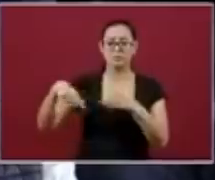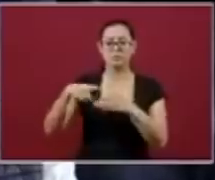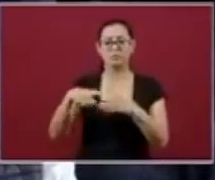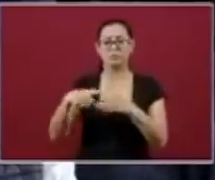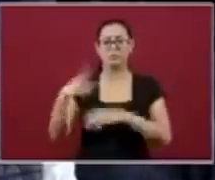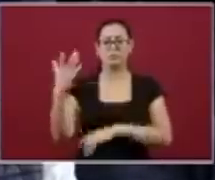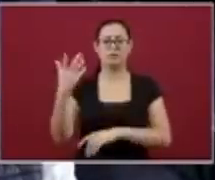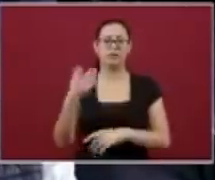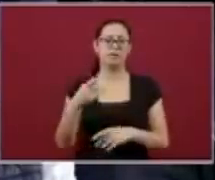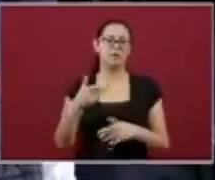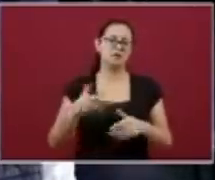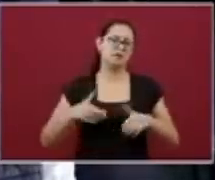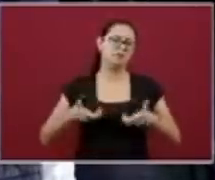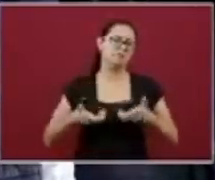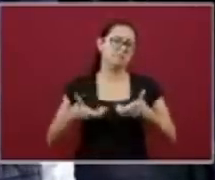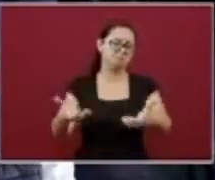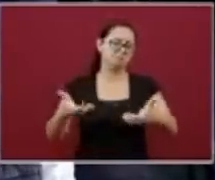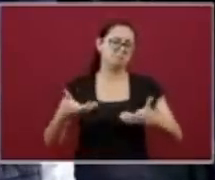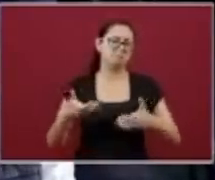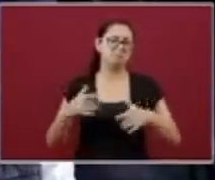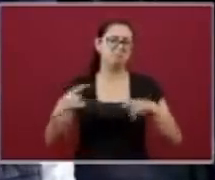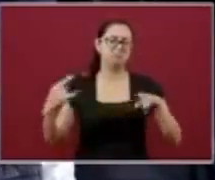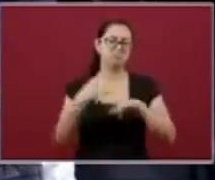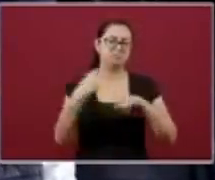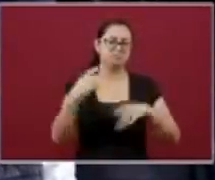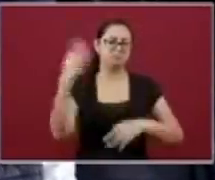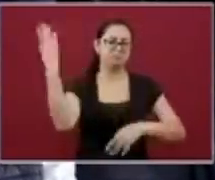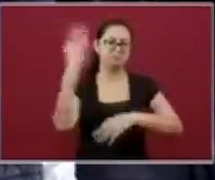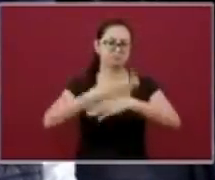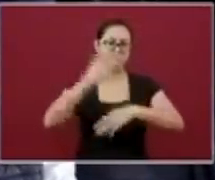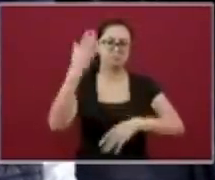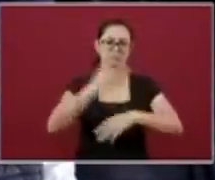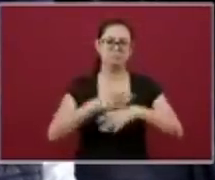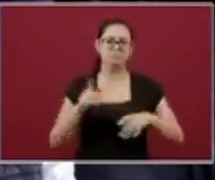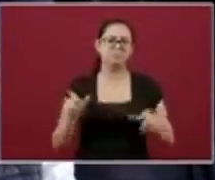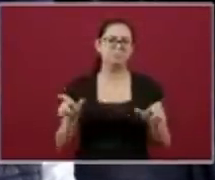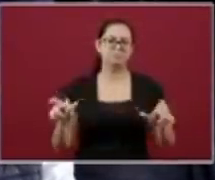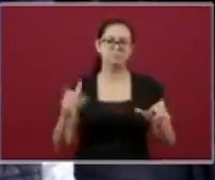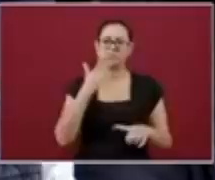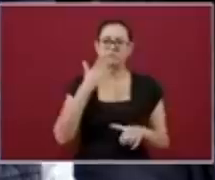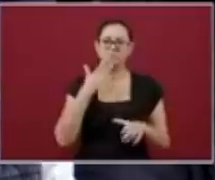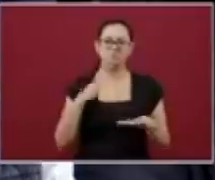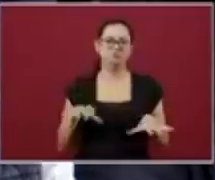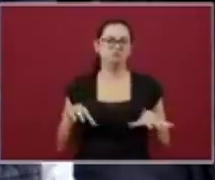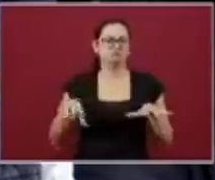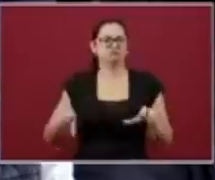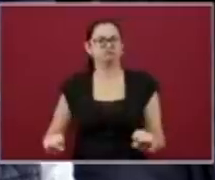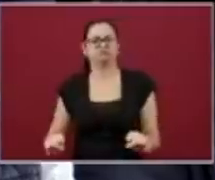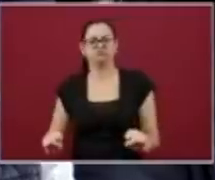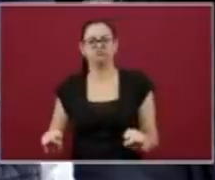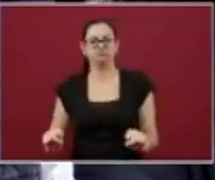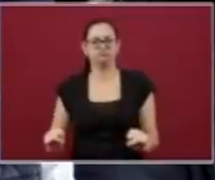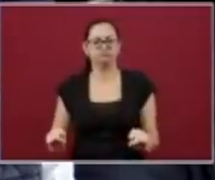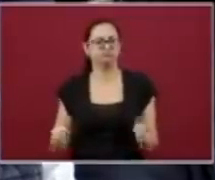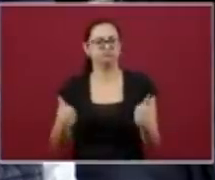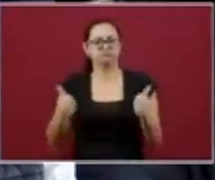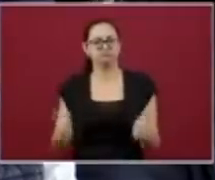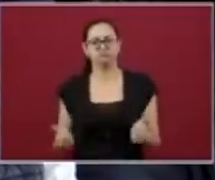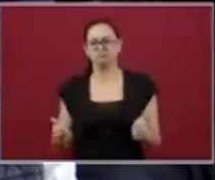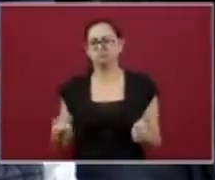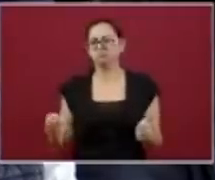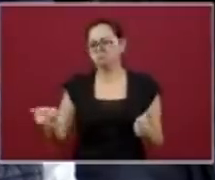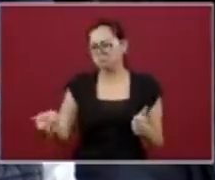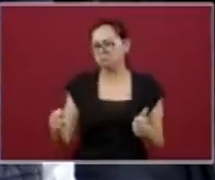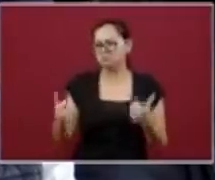casetas de cobro de peaje, de todas las casetas, ¿no?, de Sonora, y pues piden dinero a los automovilistas y así